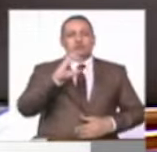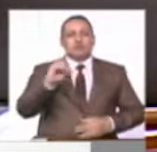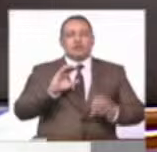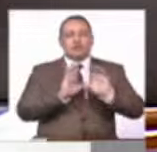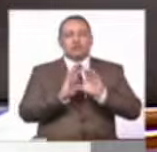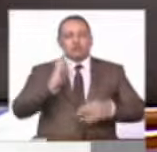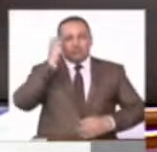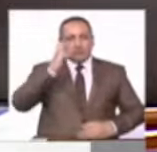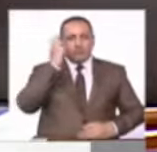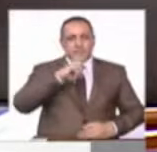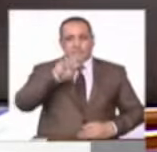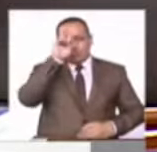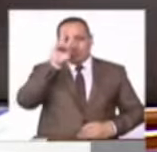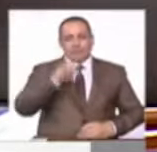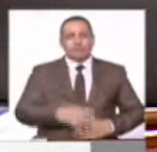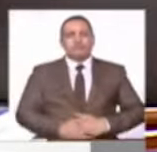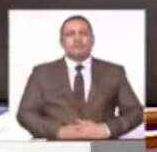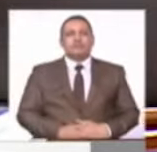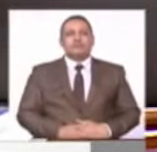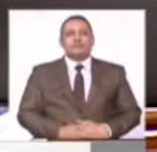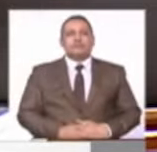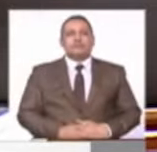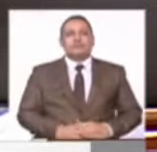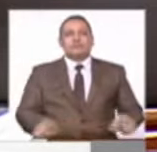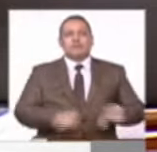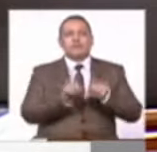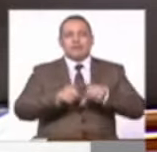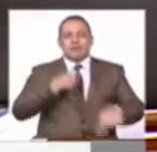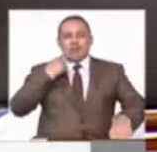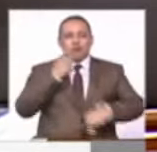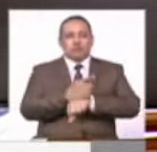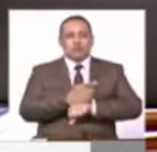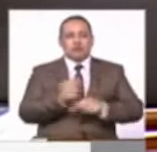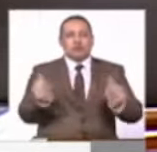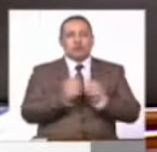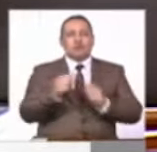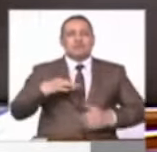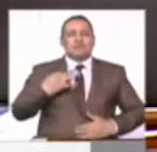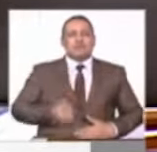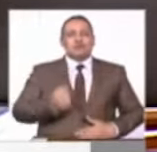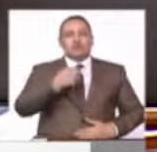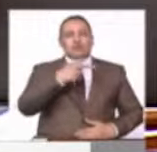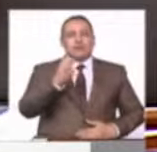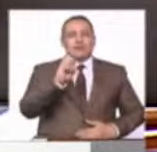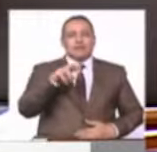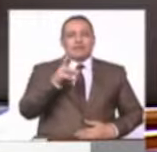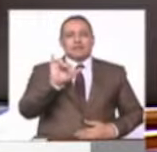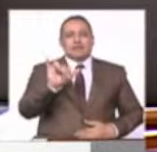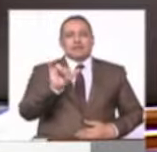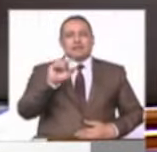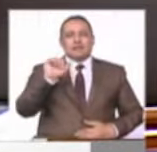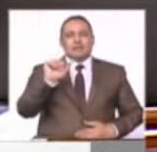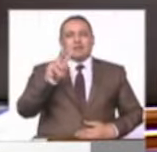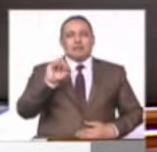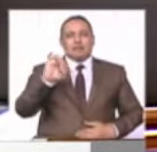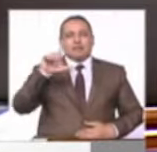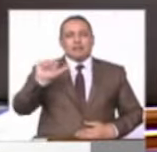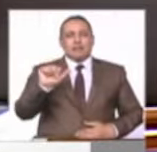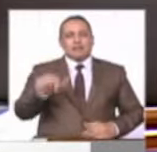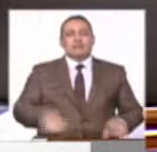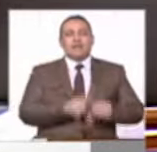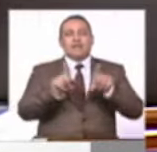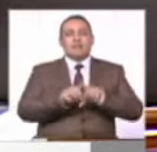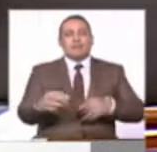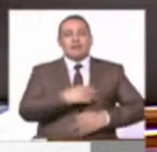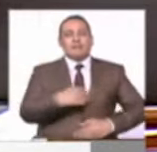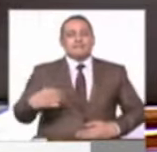constitución política del Estado acusar al Señor Henry José Ávila Herrera miembro de